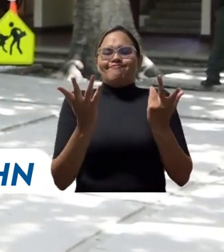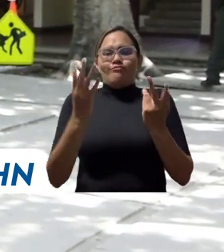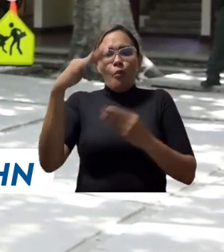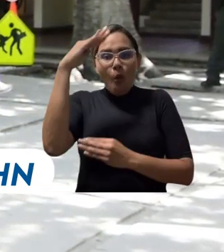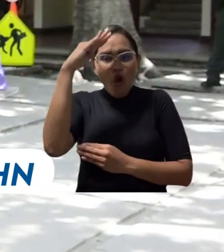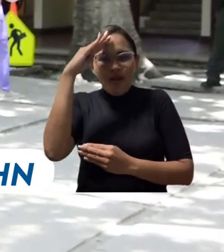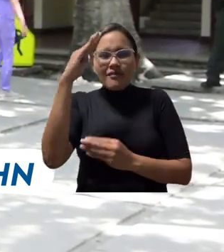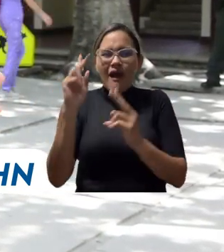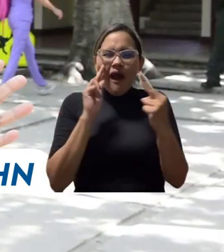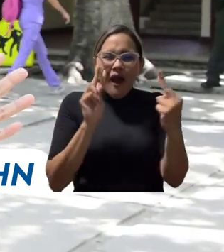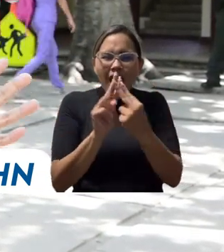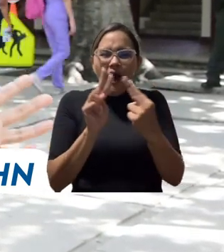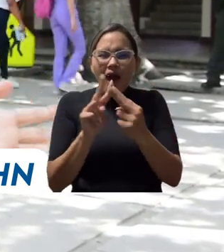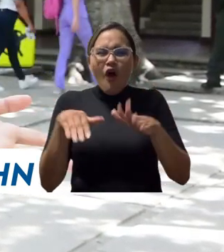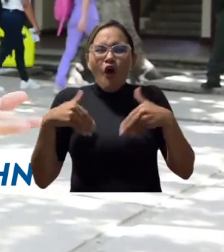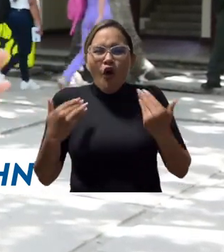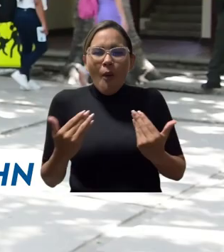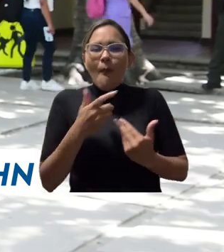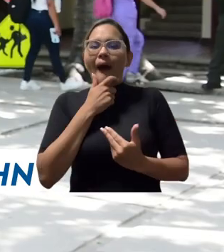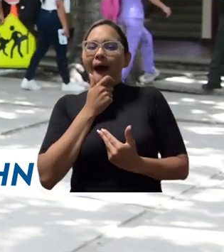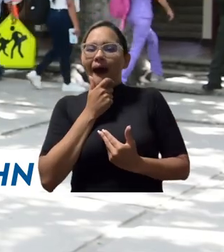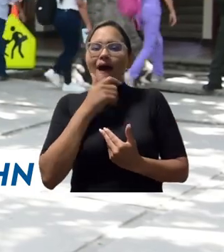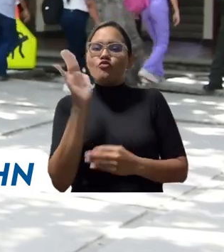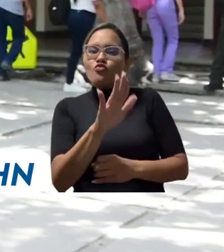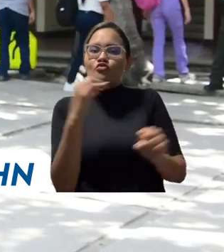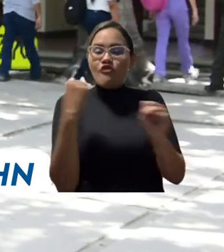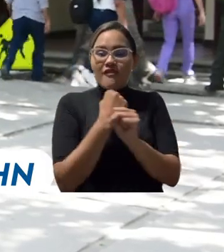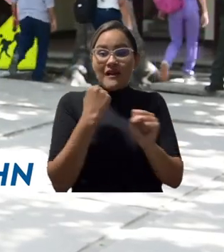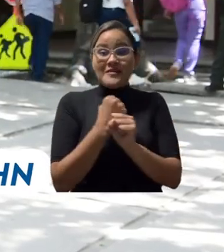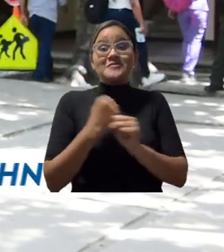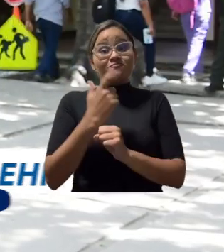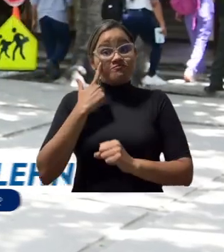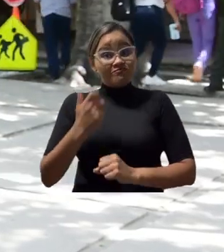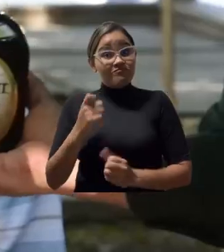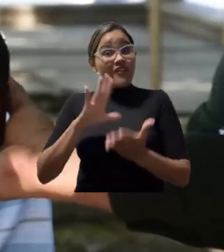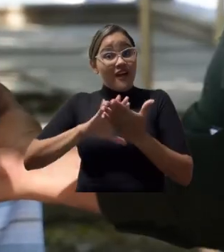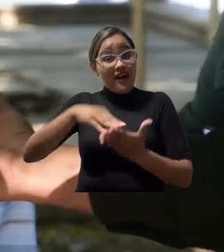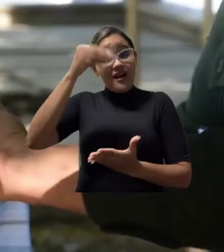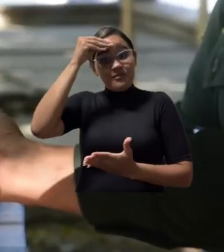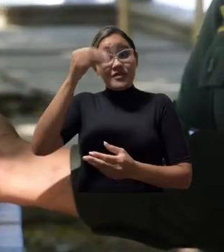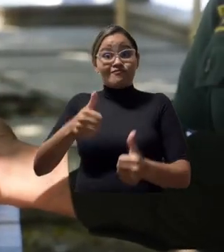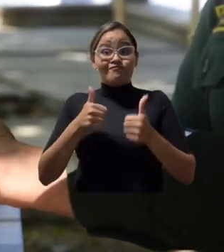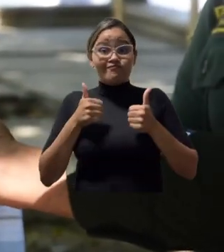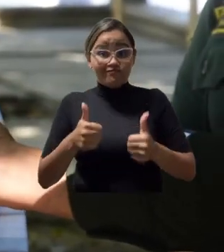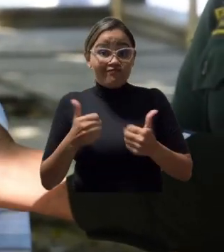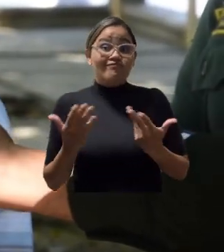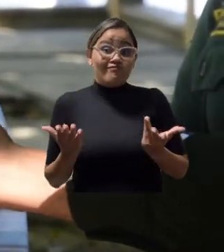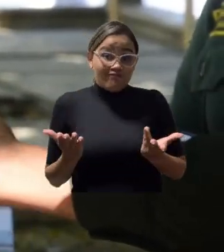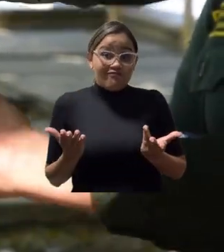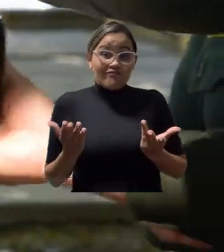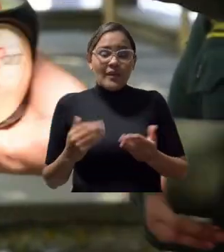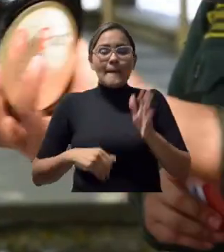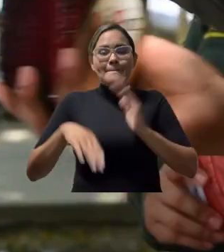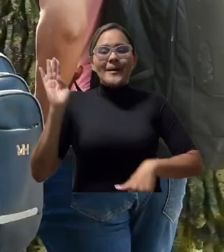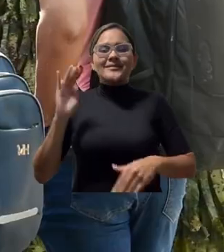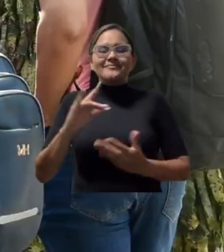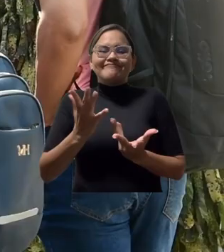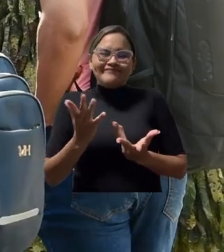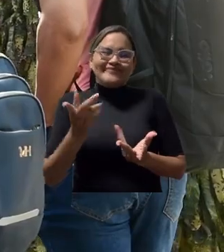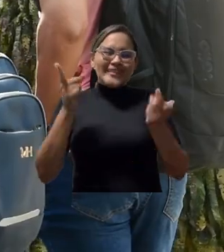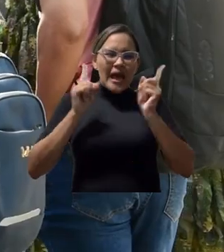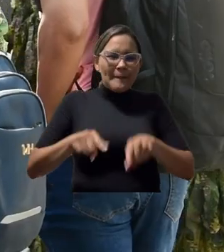los ámbitos en los que ellos se desempeñan. Entonces me parece muy chévere para de pronto nosotros conocer más y también es como una especie